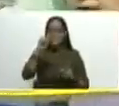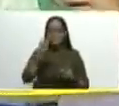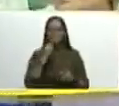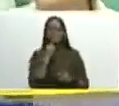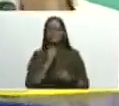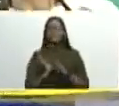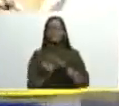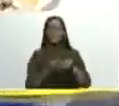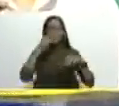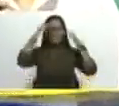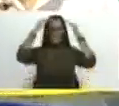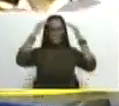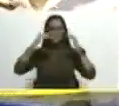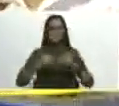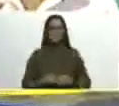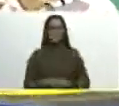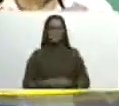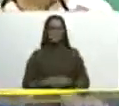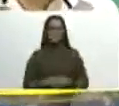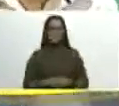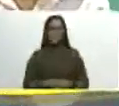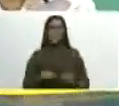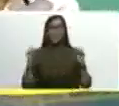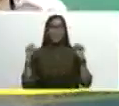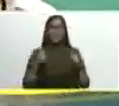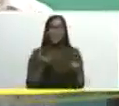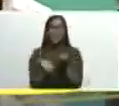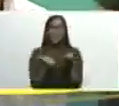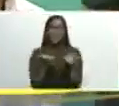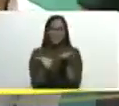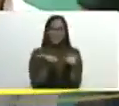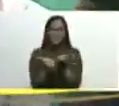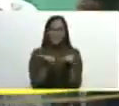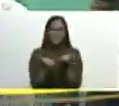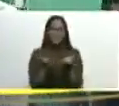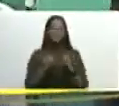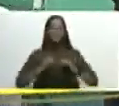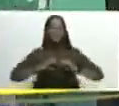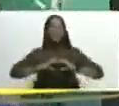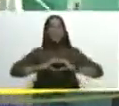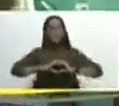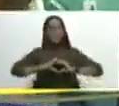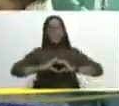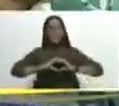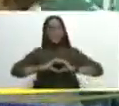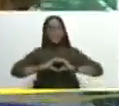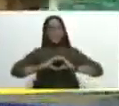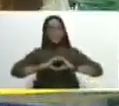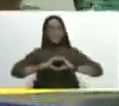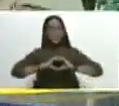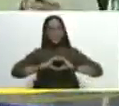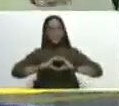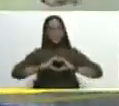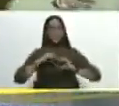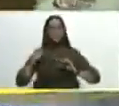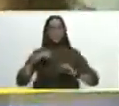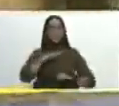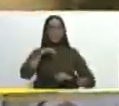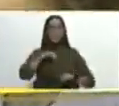Y aquí este servicio de cardiología, bueno, aquí tenemos a nuestros